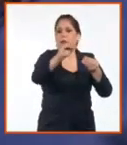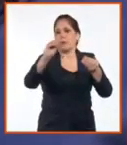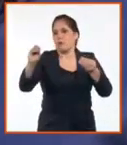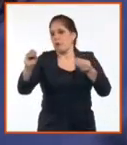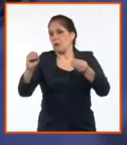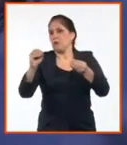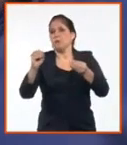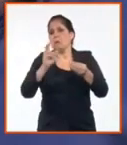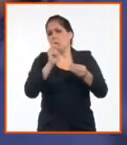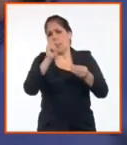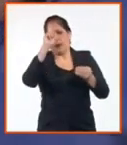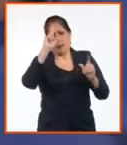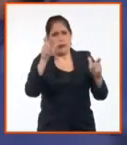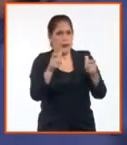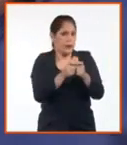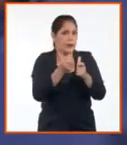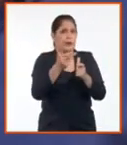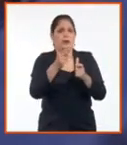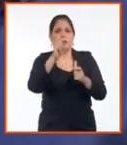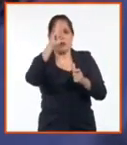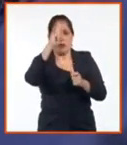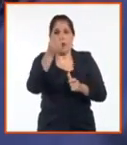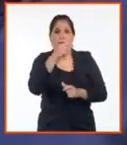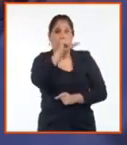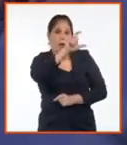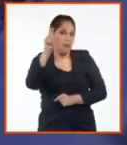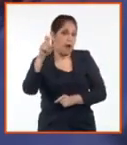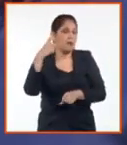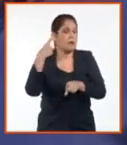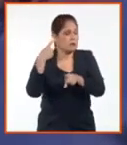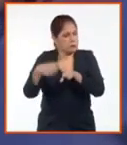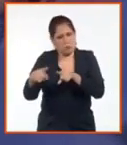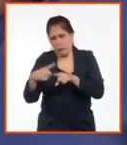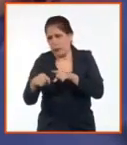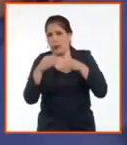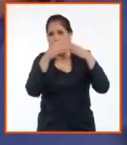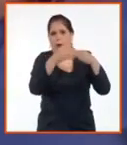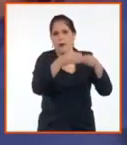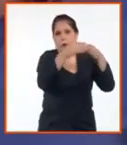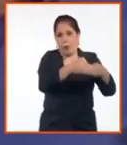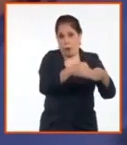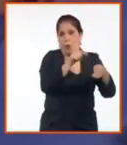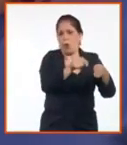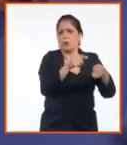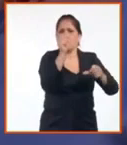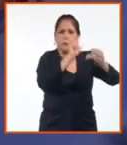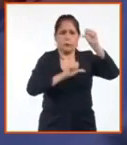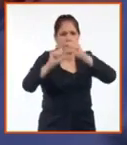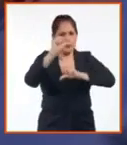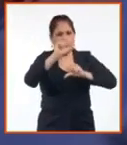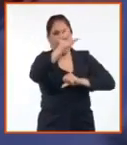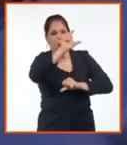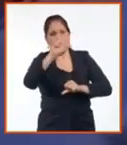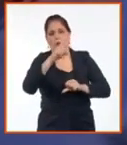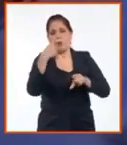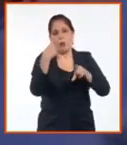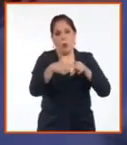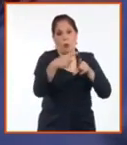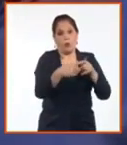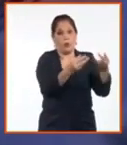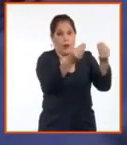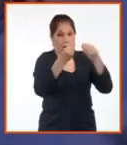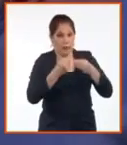secundaria días de distribución primaria todo lo que se extrae puesto aeropuerto laboratorio hacia nuestro centro de distribución